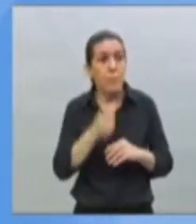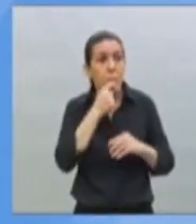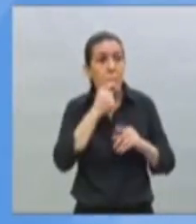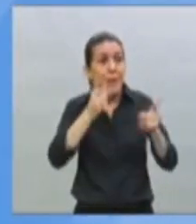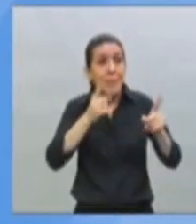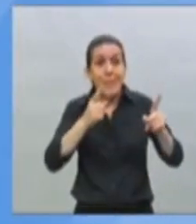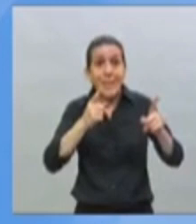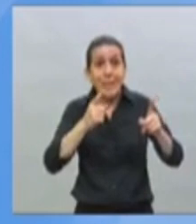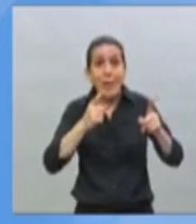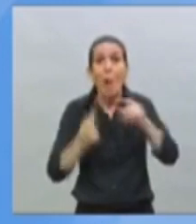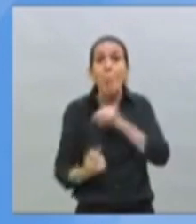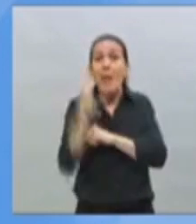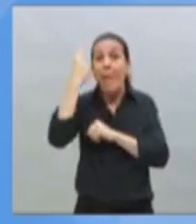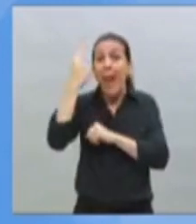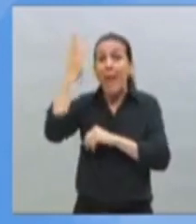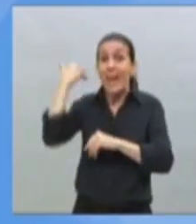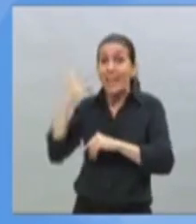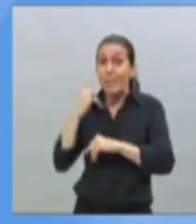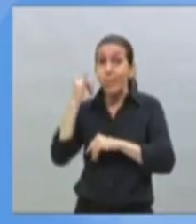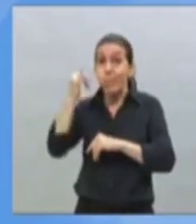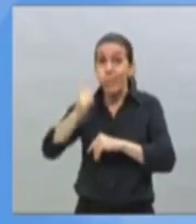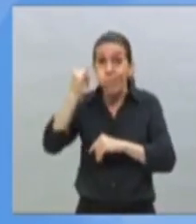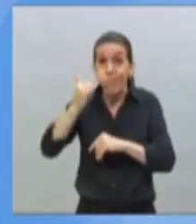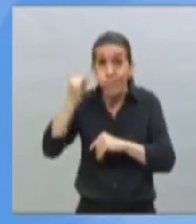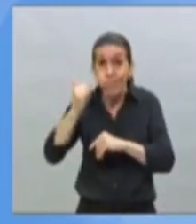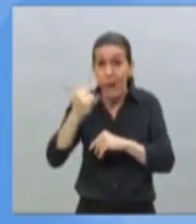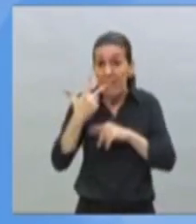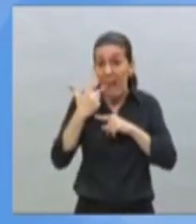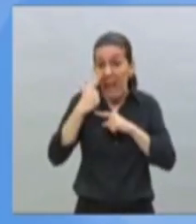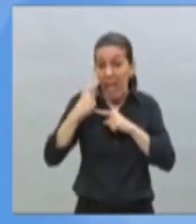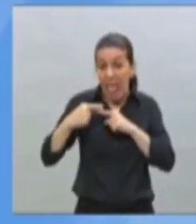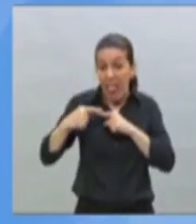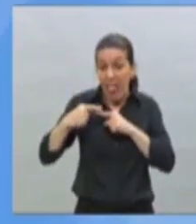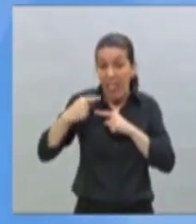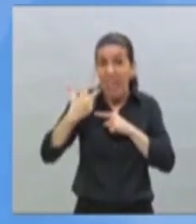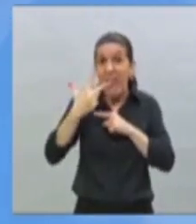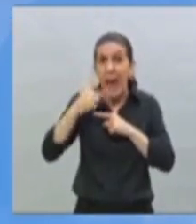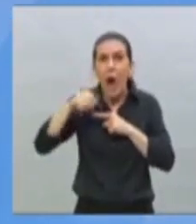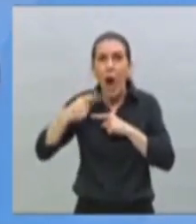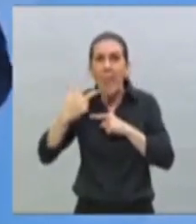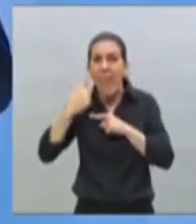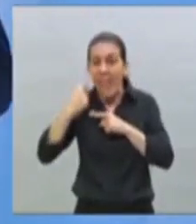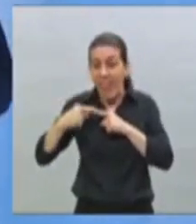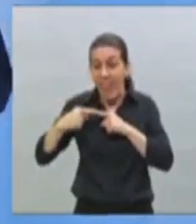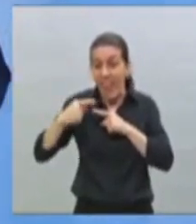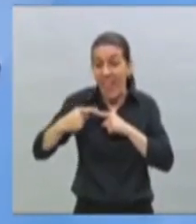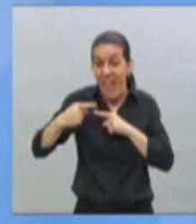empezó la primera vez que hablamos, cada 3,3 días, se